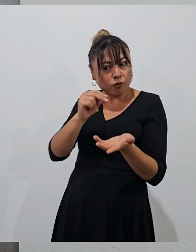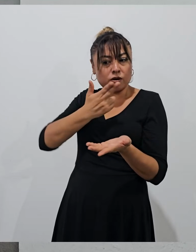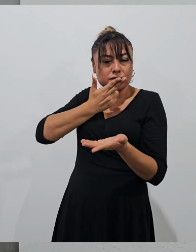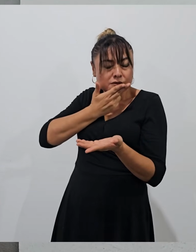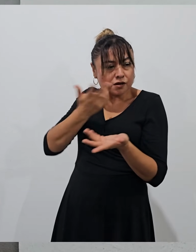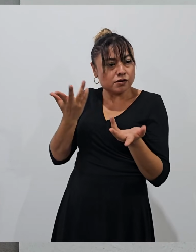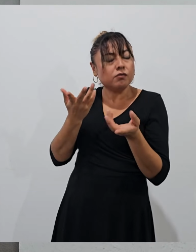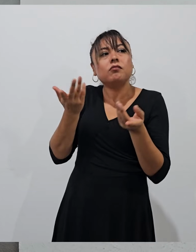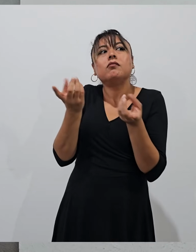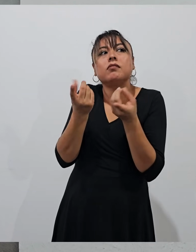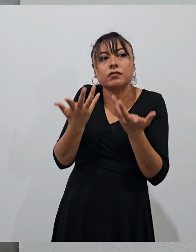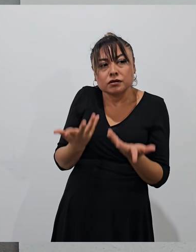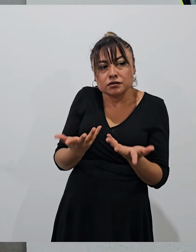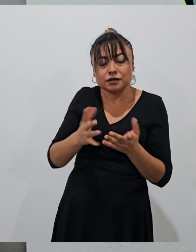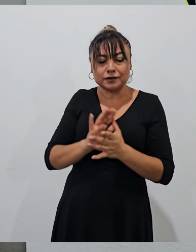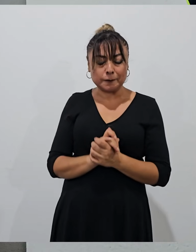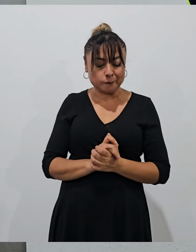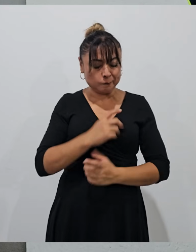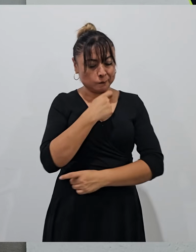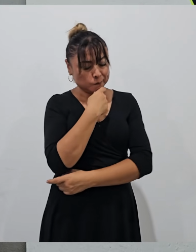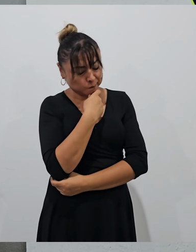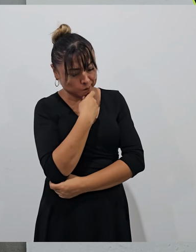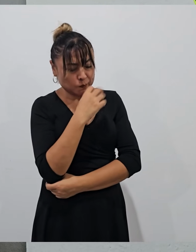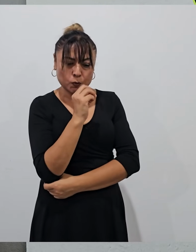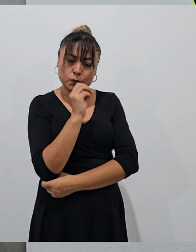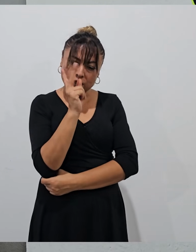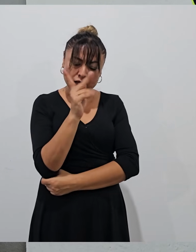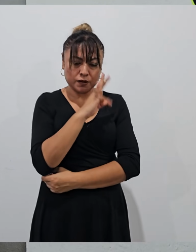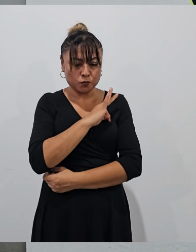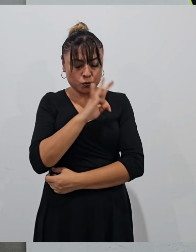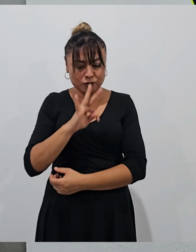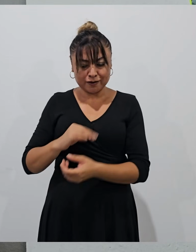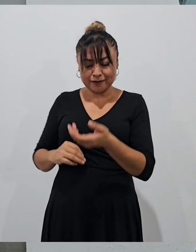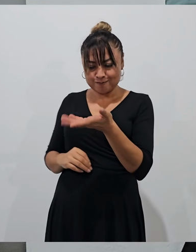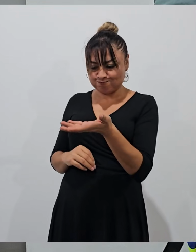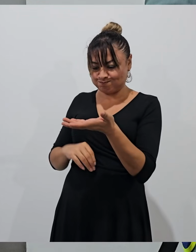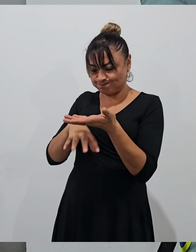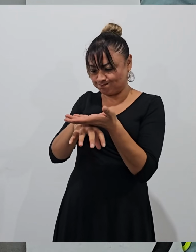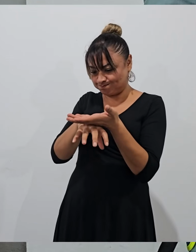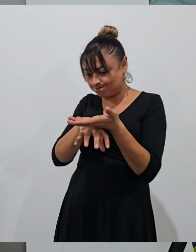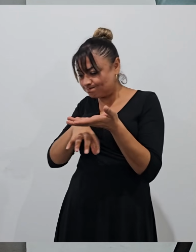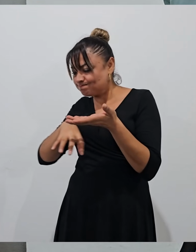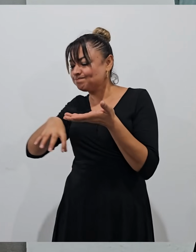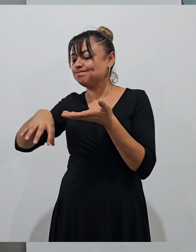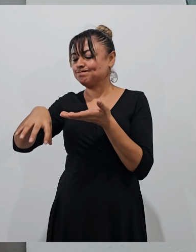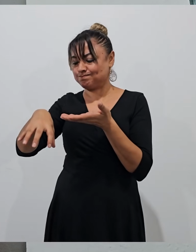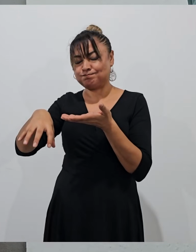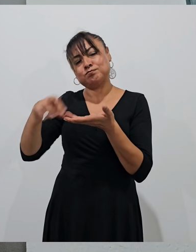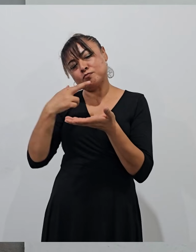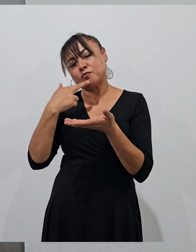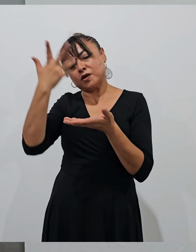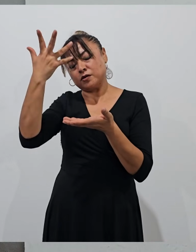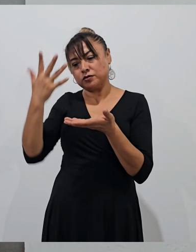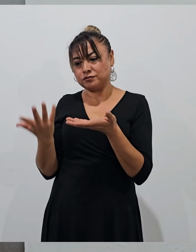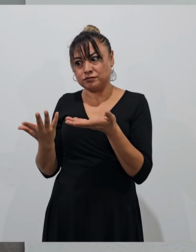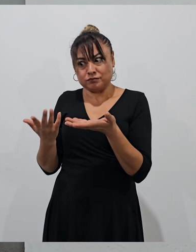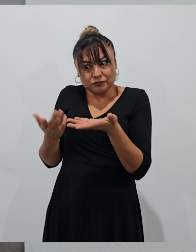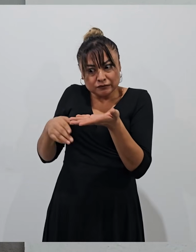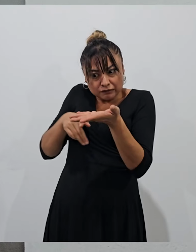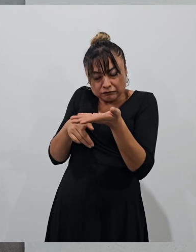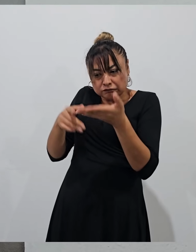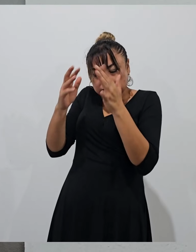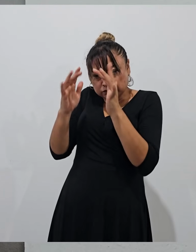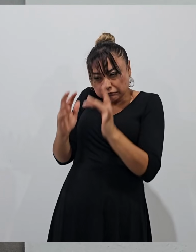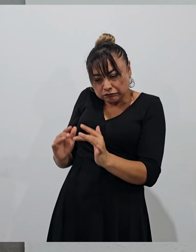barrio. ¿Cómo le hacemos, arquitecto? Ok, pues podemos rodearlo y pasar el túnel por el lado oriente del templo. ¿Y cómo le hacemos para que no